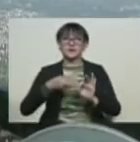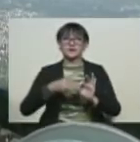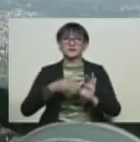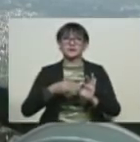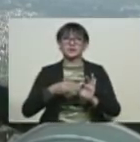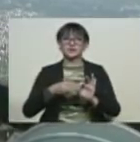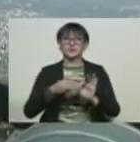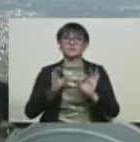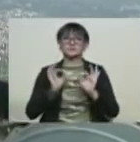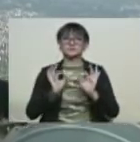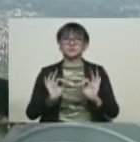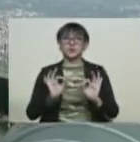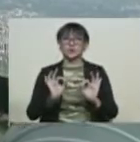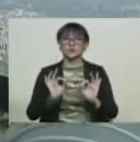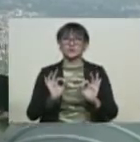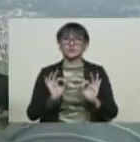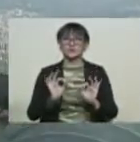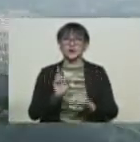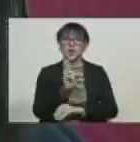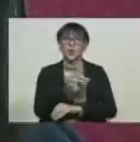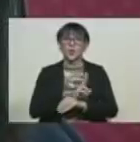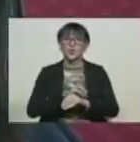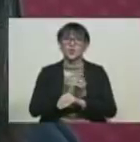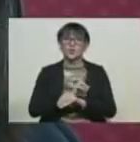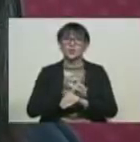la criptomoneda de uso